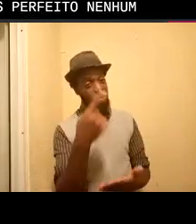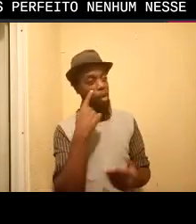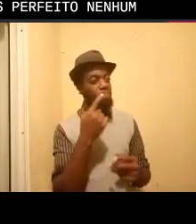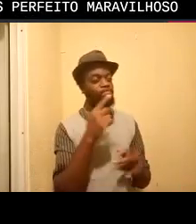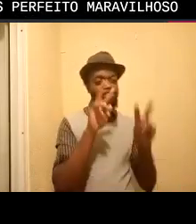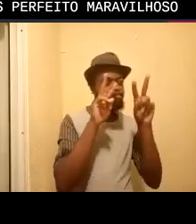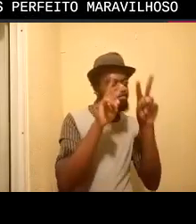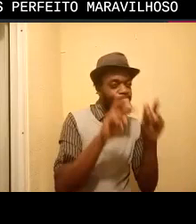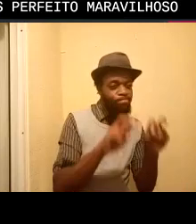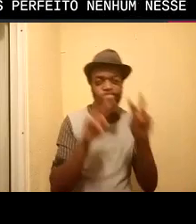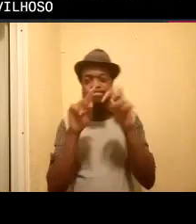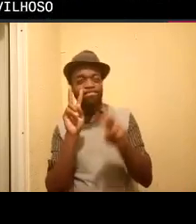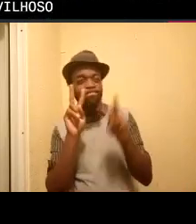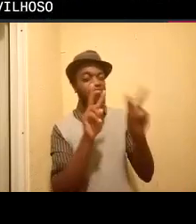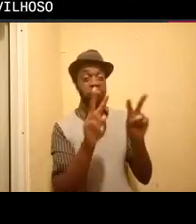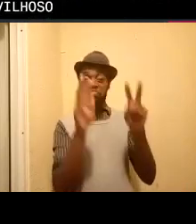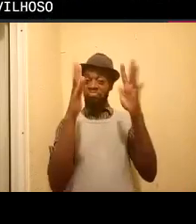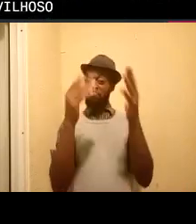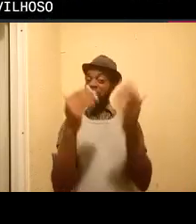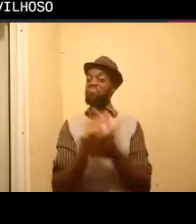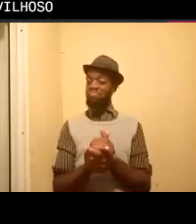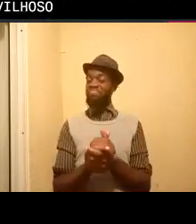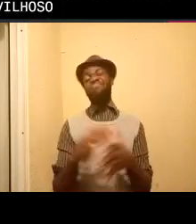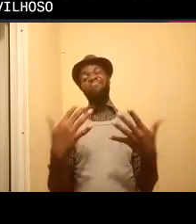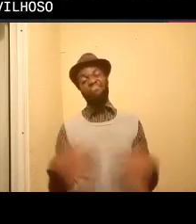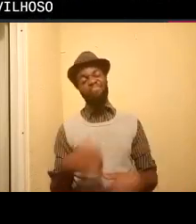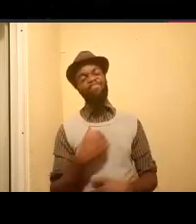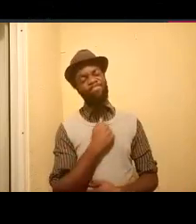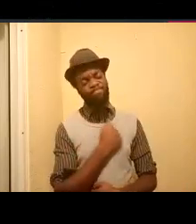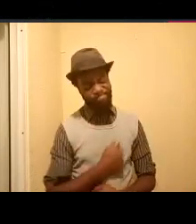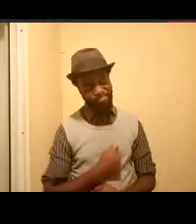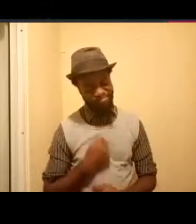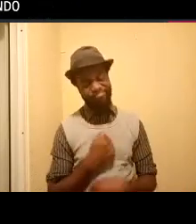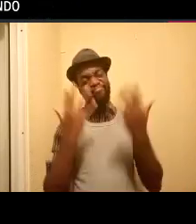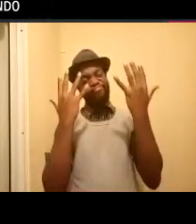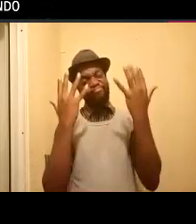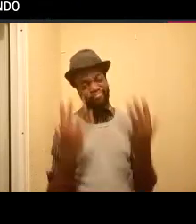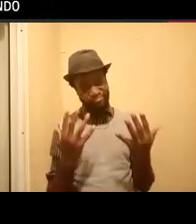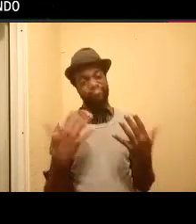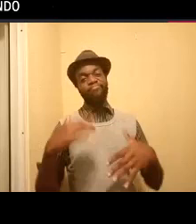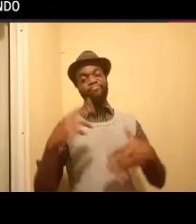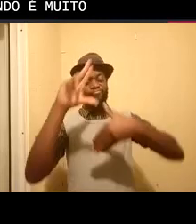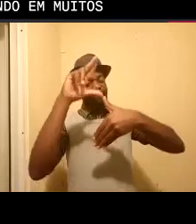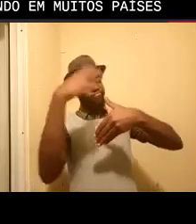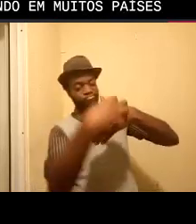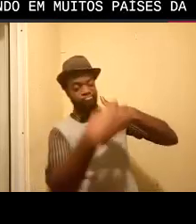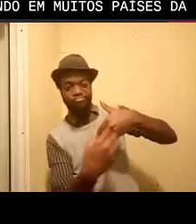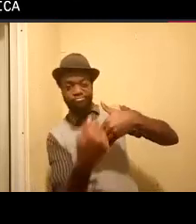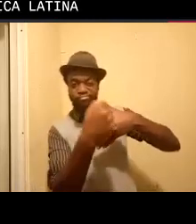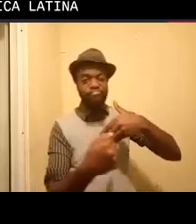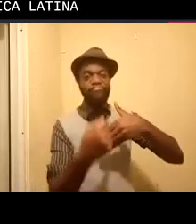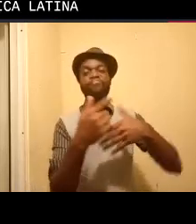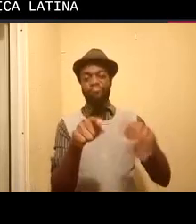Sí, es muy triste realmente la situación que vivimos en muchos países de Latinoamérica, ¿verdad? Al respecto de este